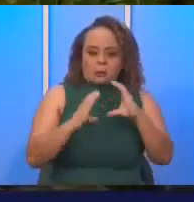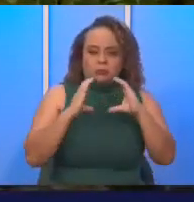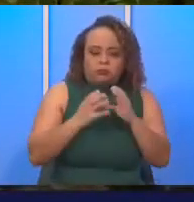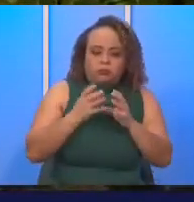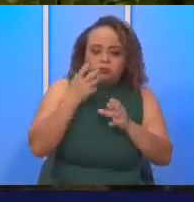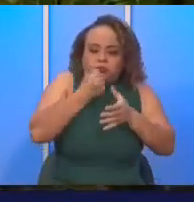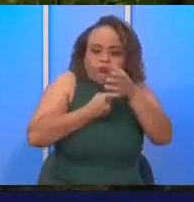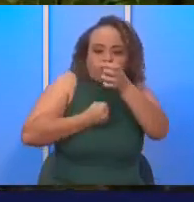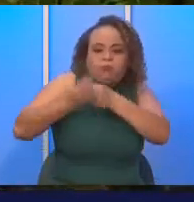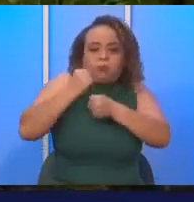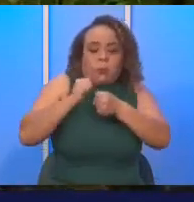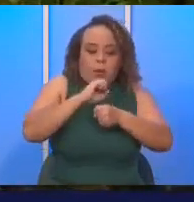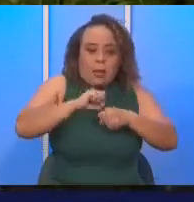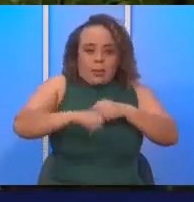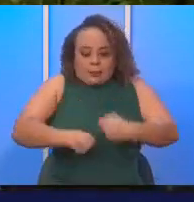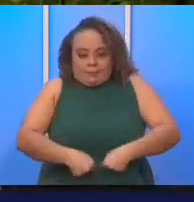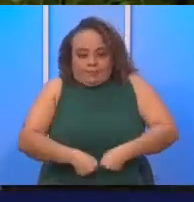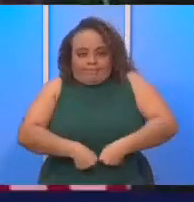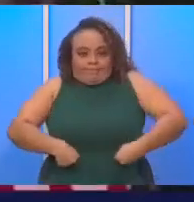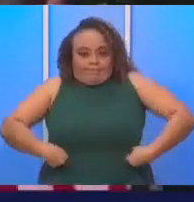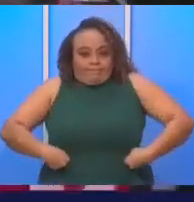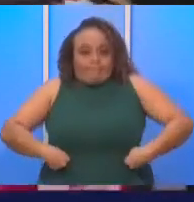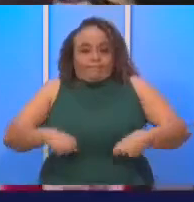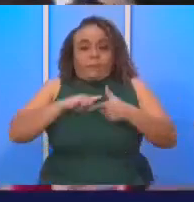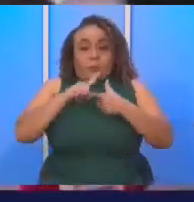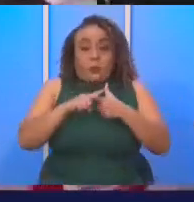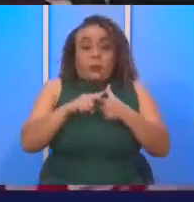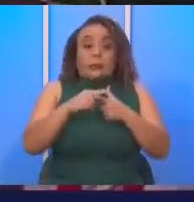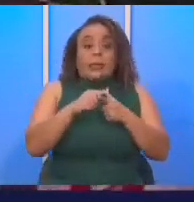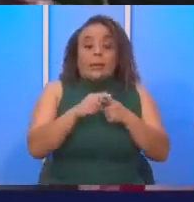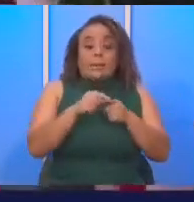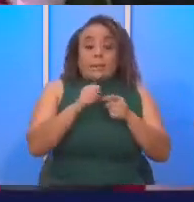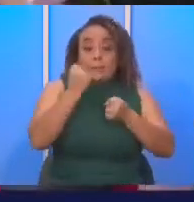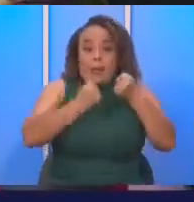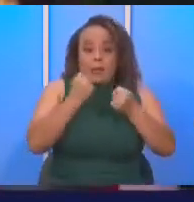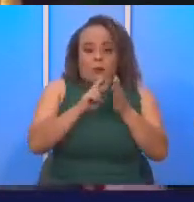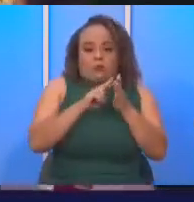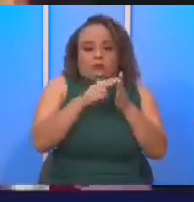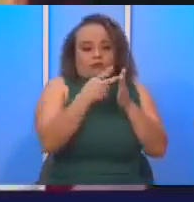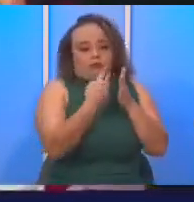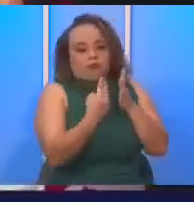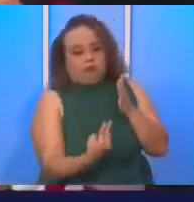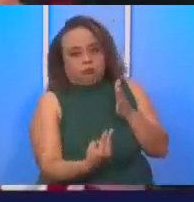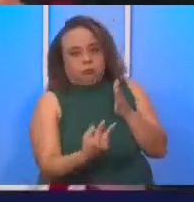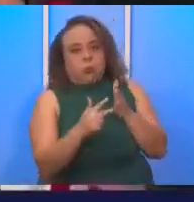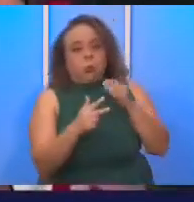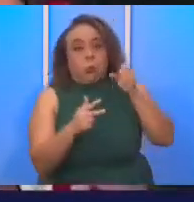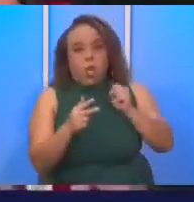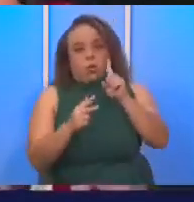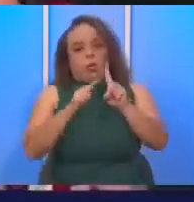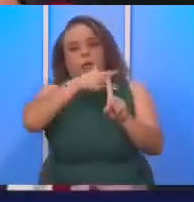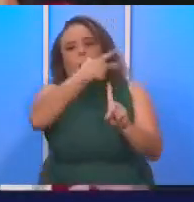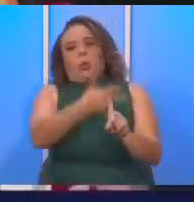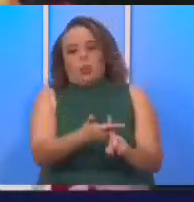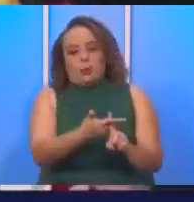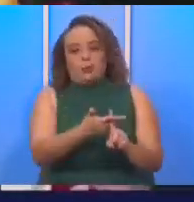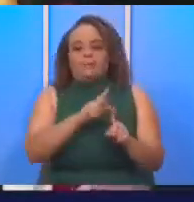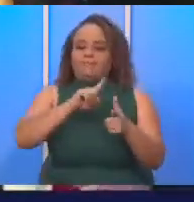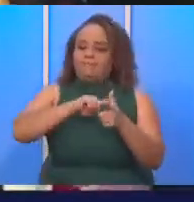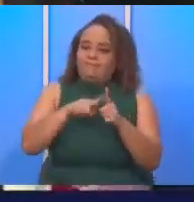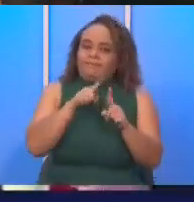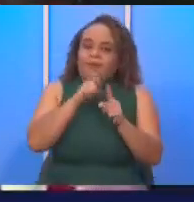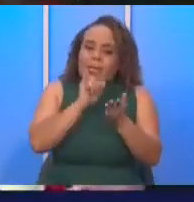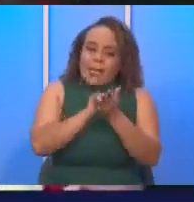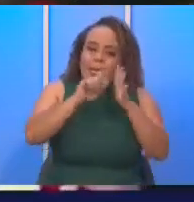cuerdas para amarrarlo, por decirlo así, de tal forma que ese vehículo a la hora que ingresemos no nos vaya a caer a nosotros mismos encima. Entonces, desde